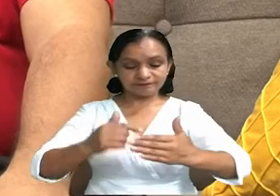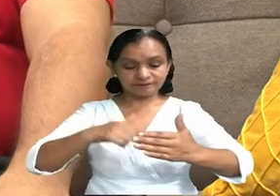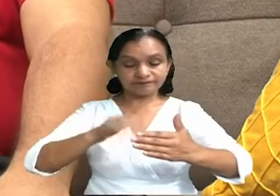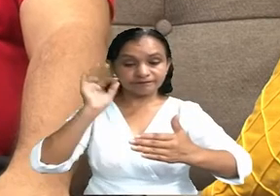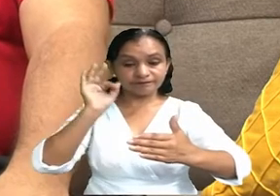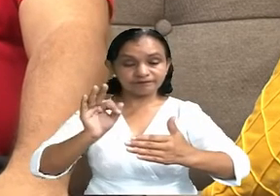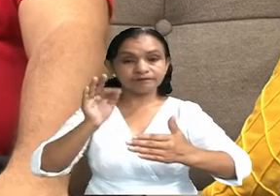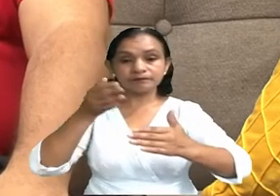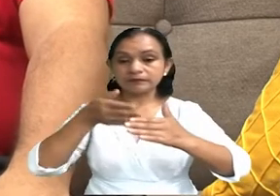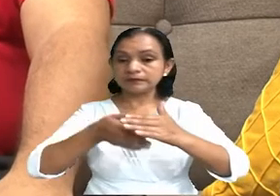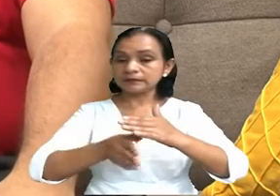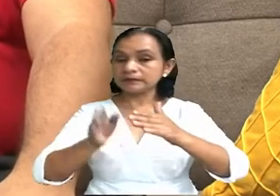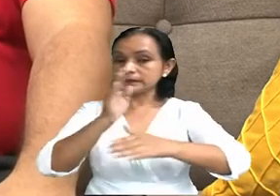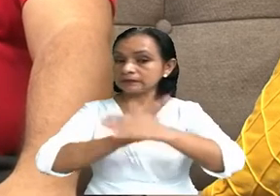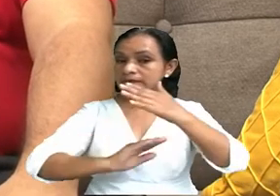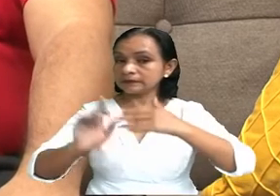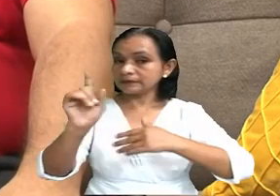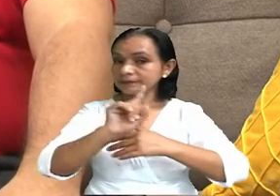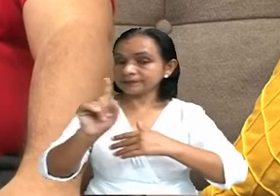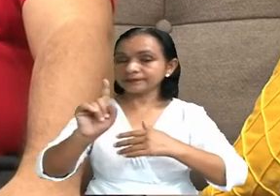especialistas. Lo otro es que